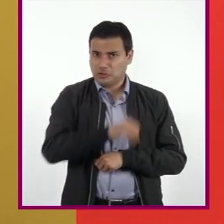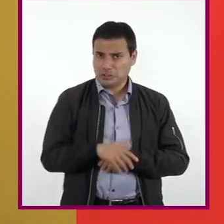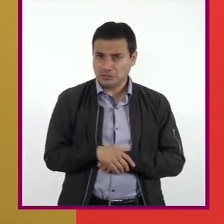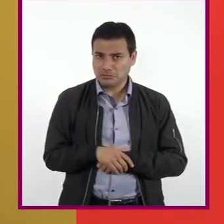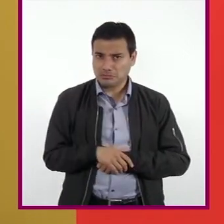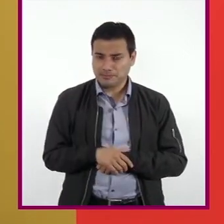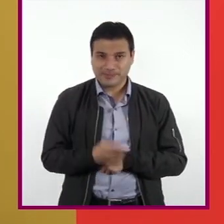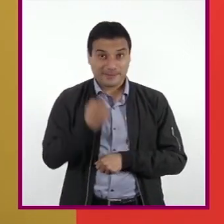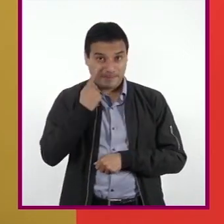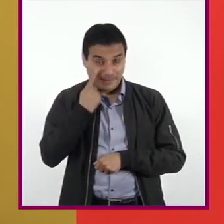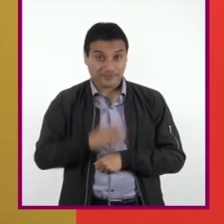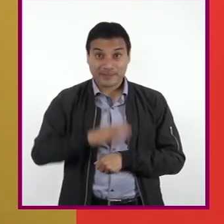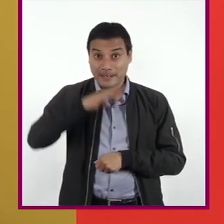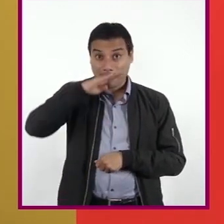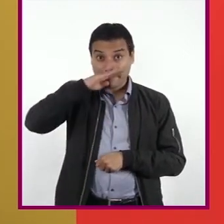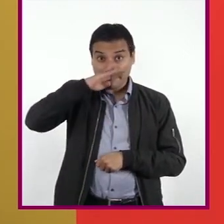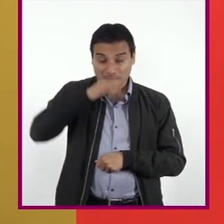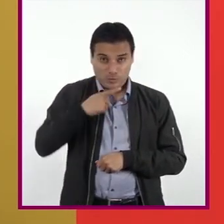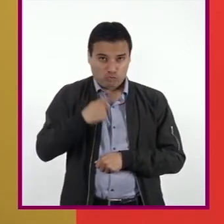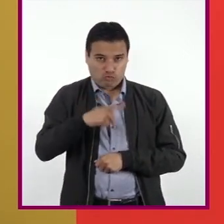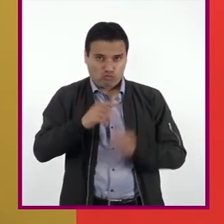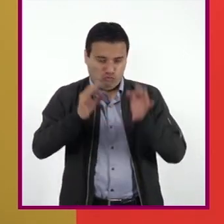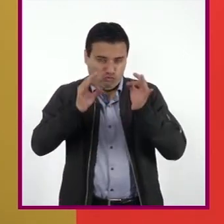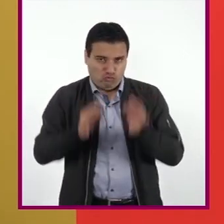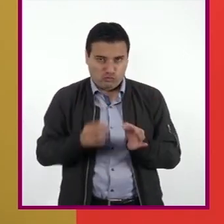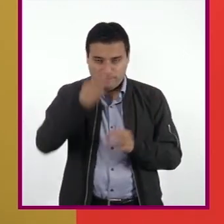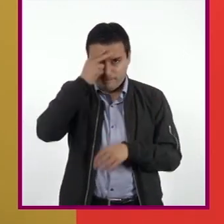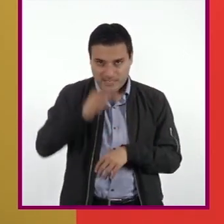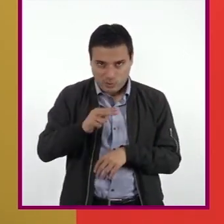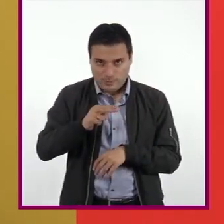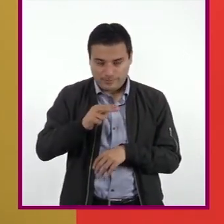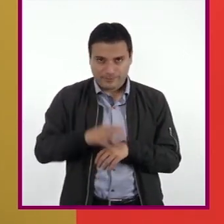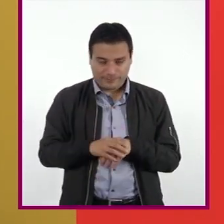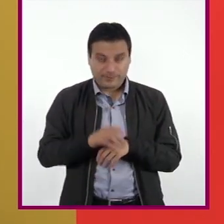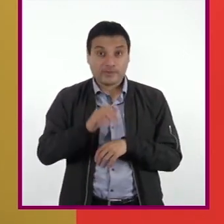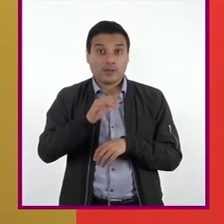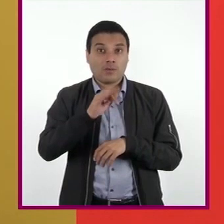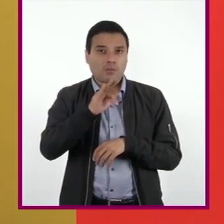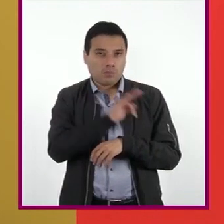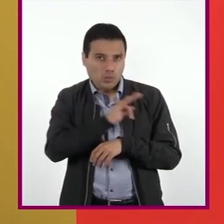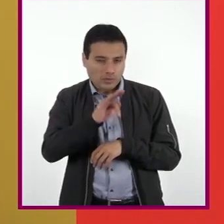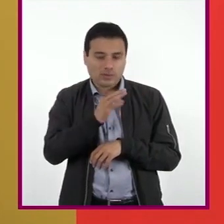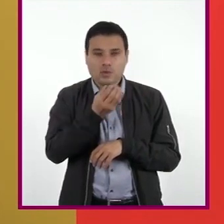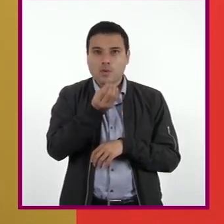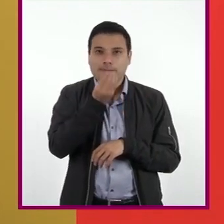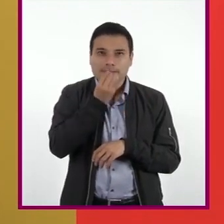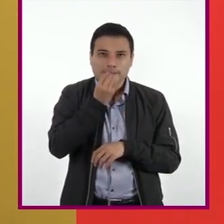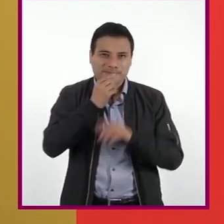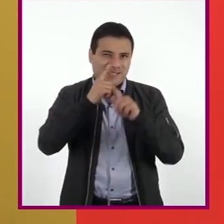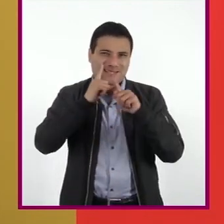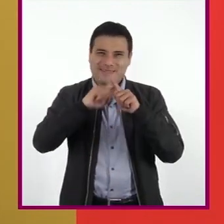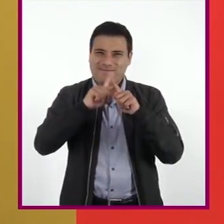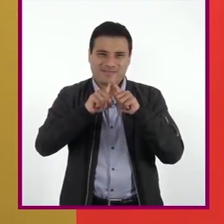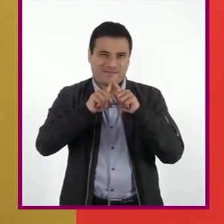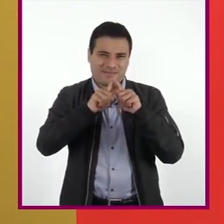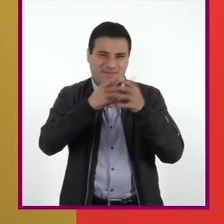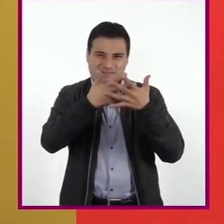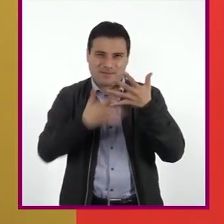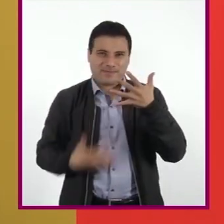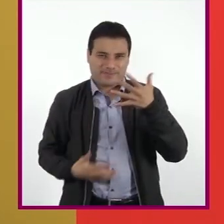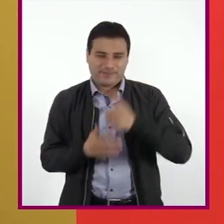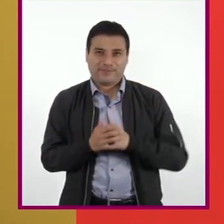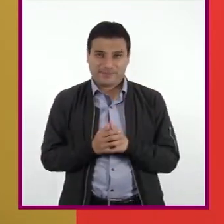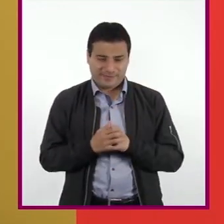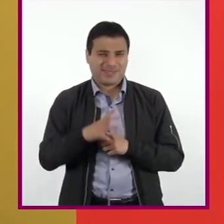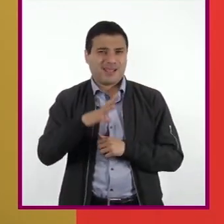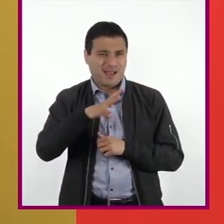¿Sabían que la milpa mexicana, además de maíz, es uno de los medios que aporta alimentos que están presentes en más de un